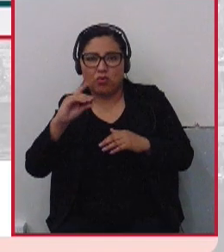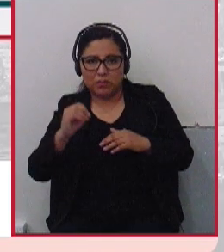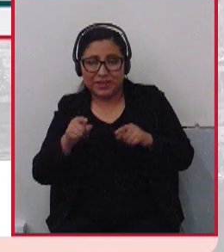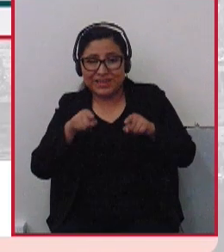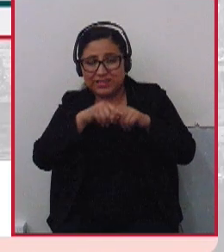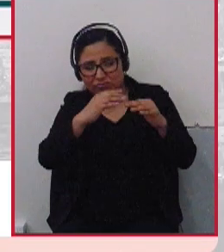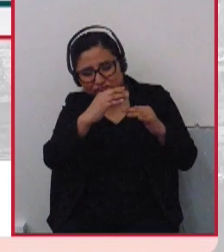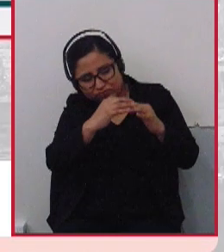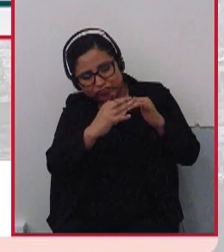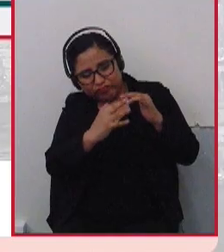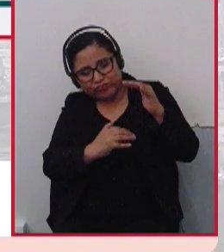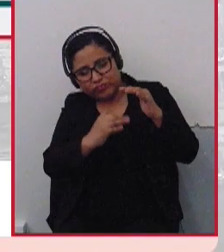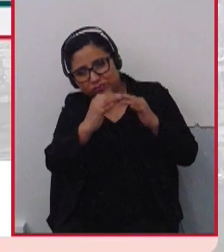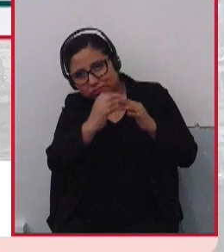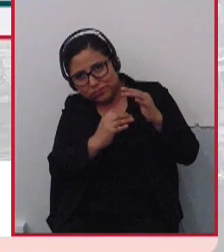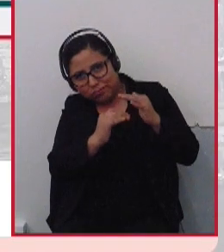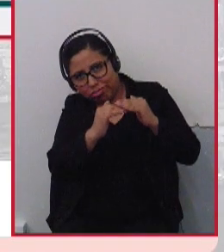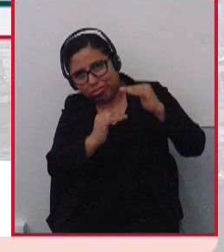la celda en dos partes, ¿no?